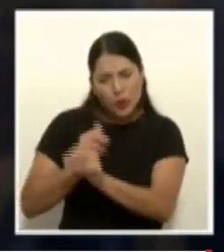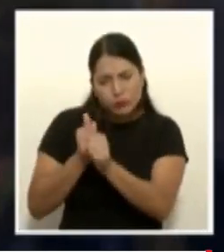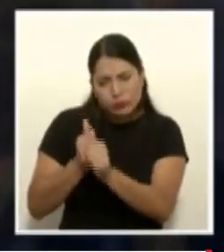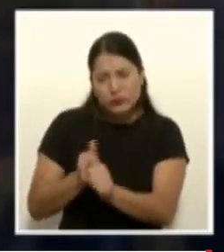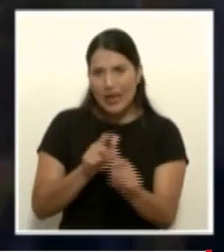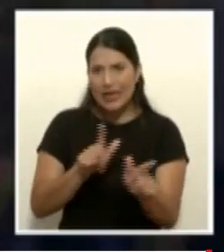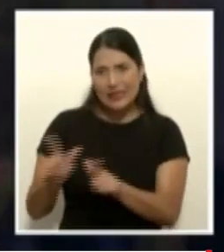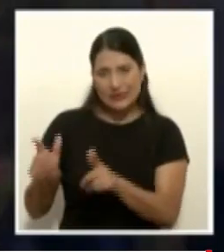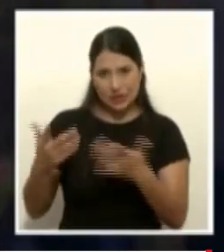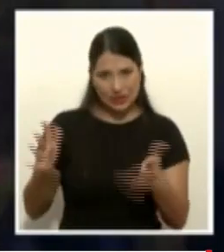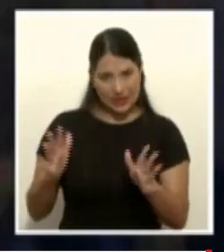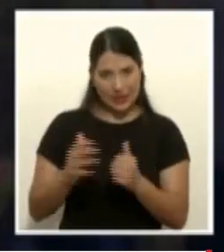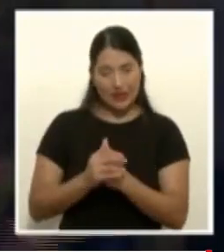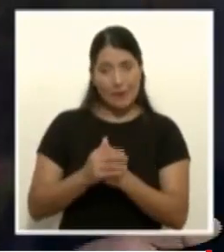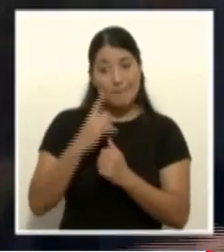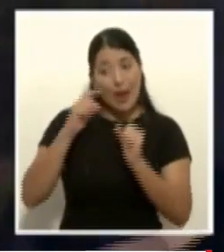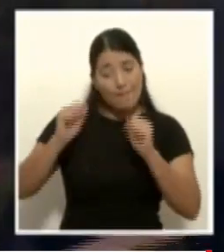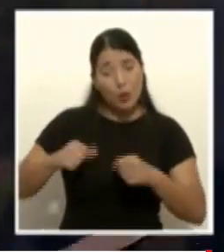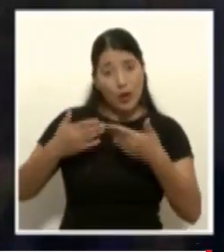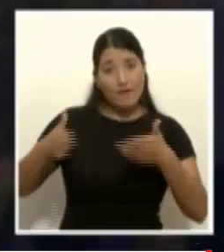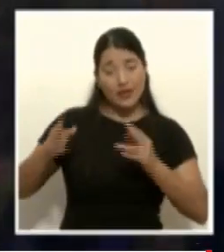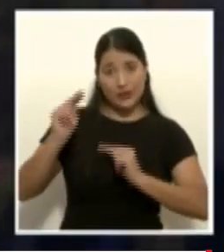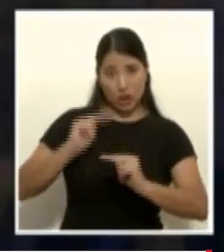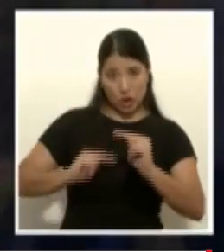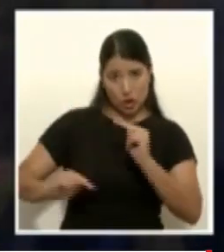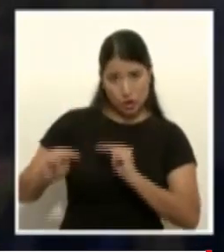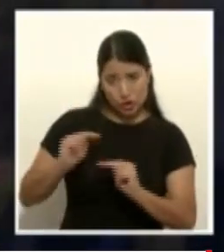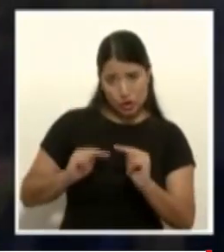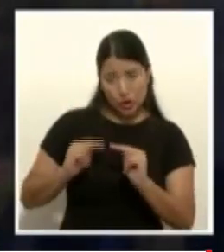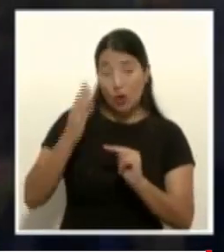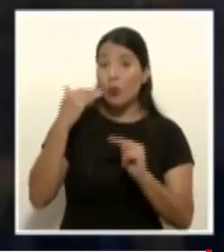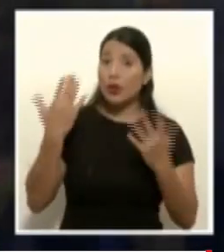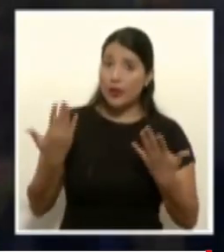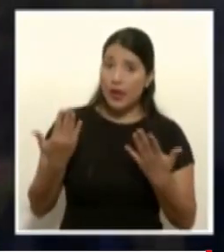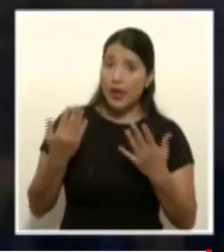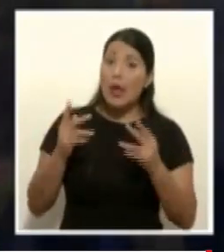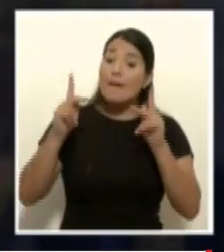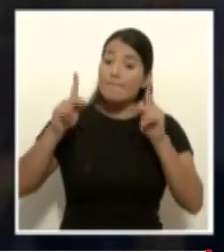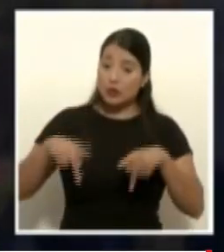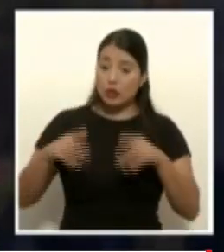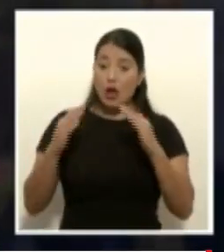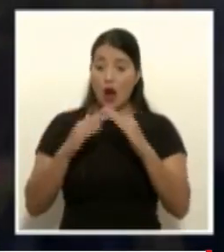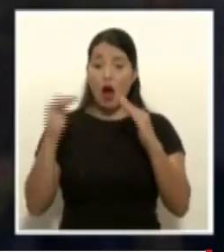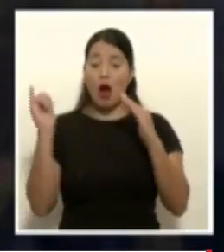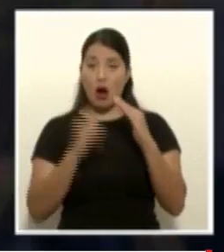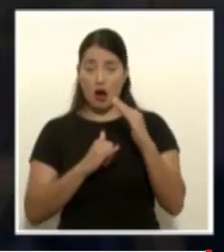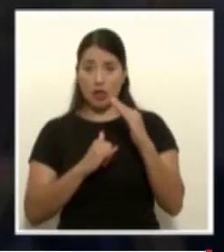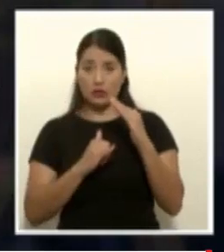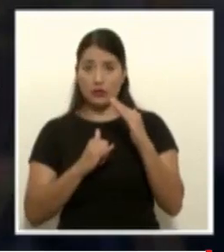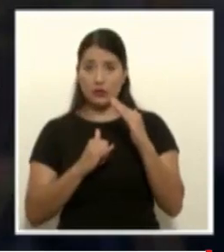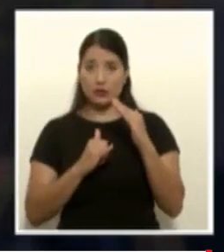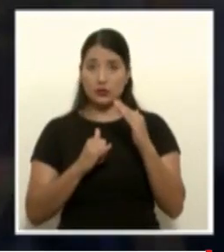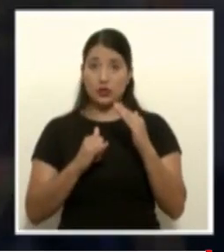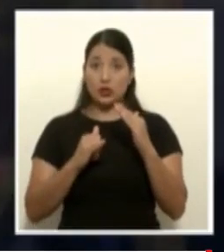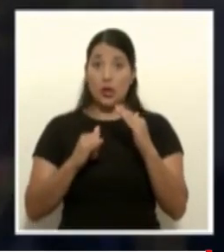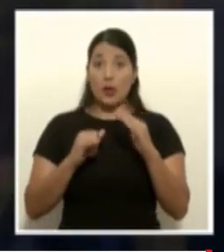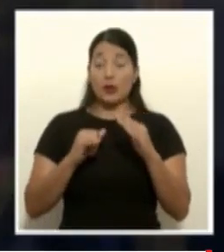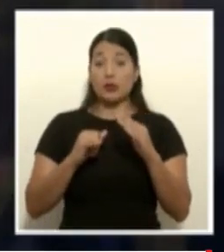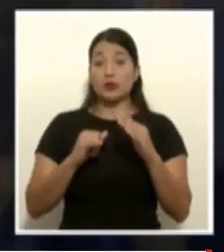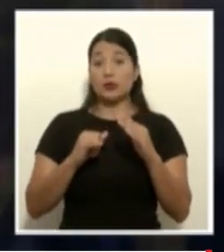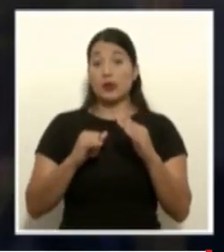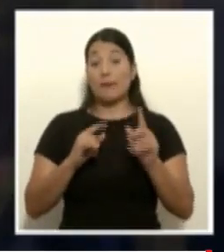para funcionar? Porque la gente podría interpretar, está bien, quédate en casa a menos que tengas plata para comprar un